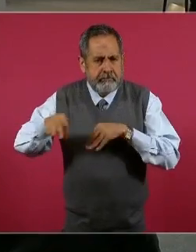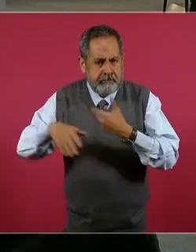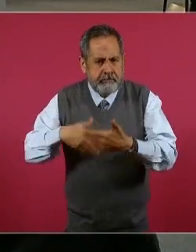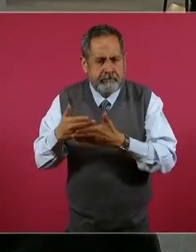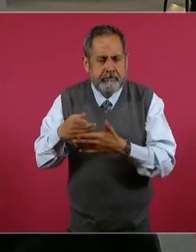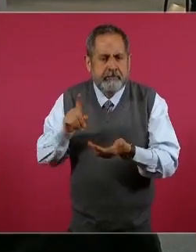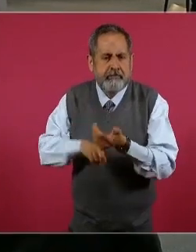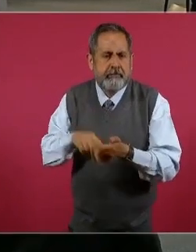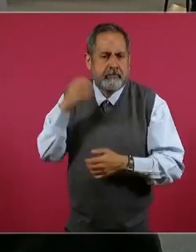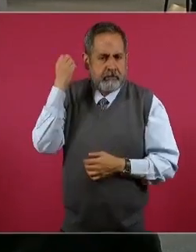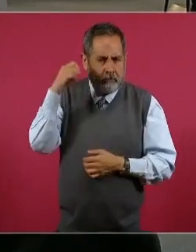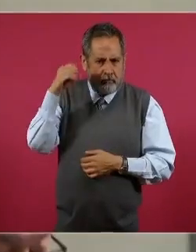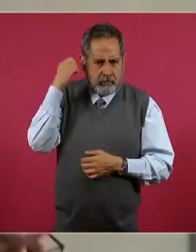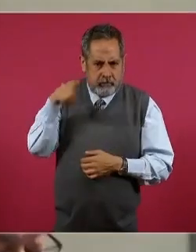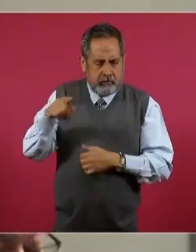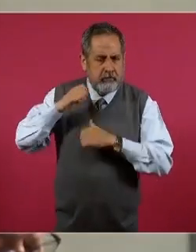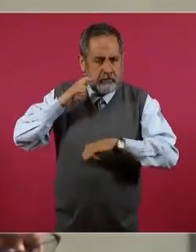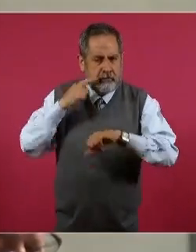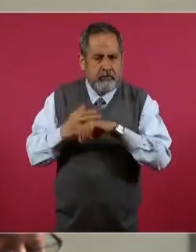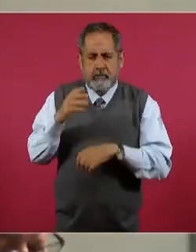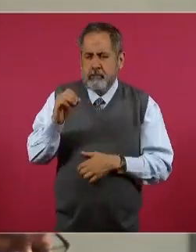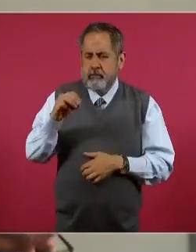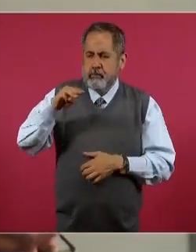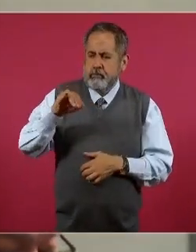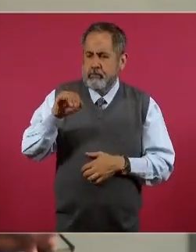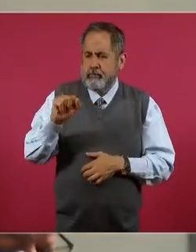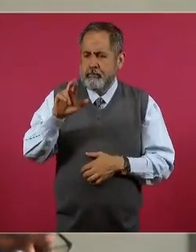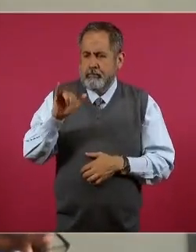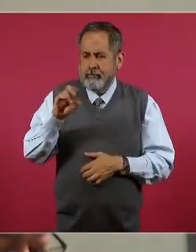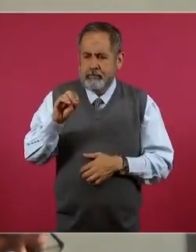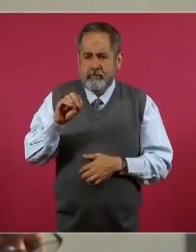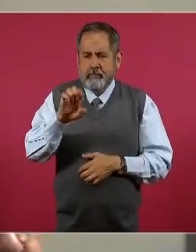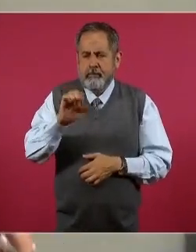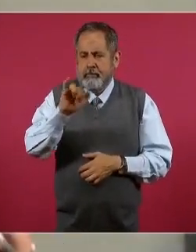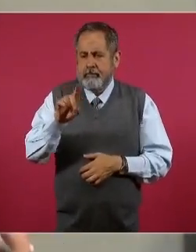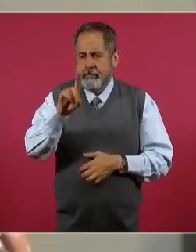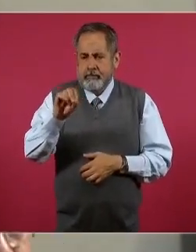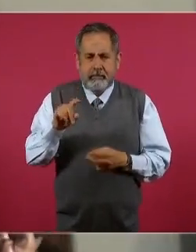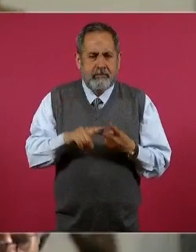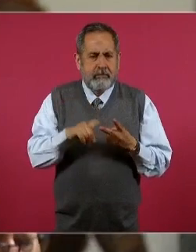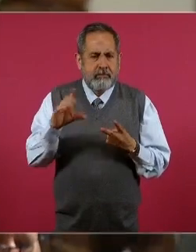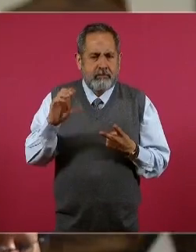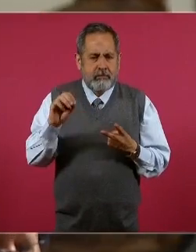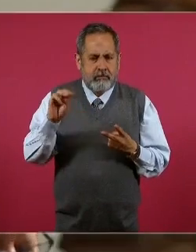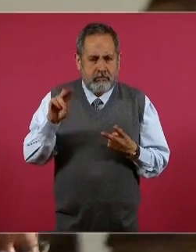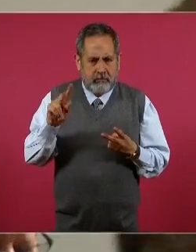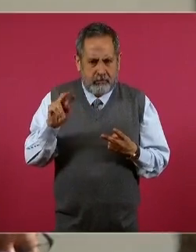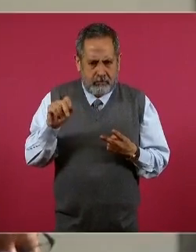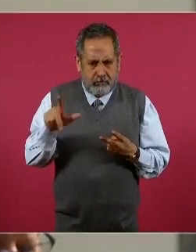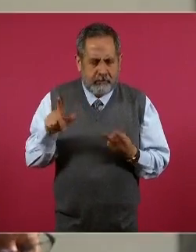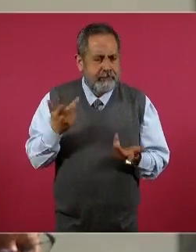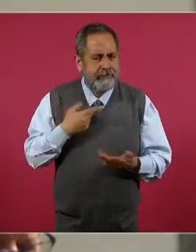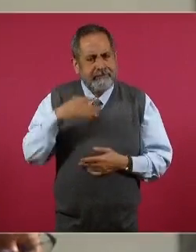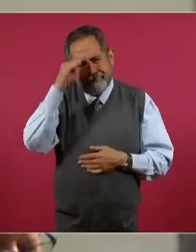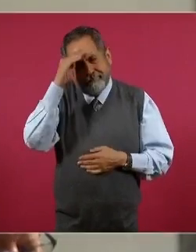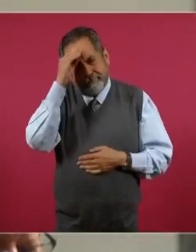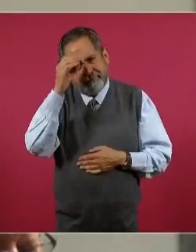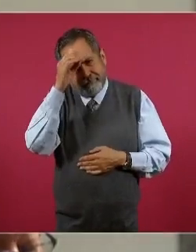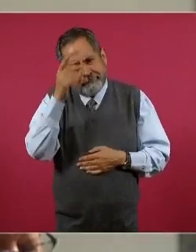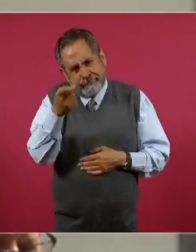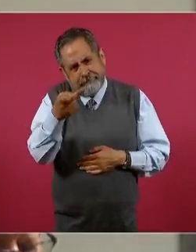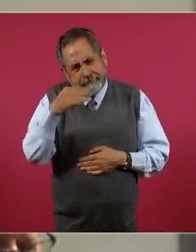le digo de Oaxaca, que son los comisariados ejidales y los comisariados comunales. ¿Qué piensa usted?